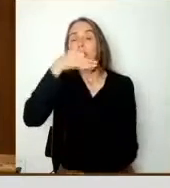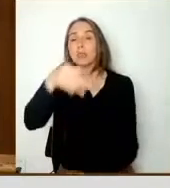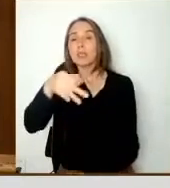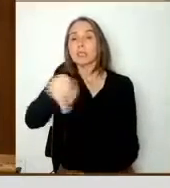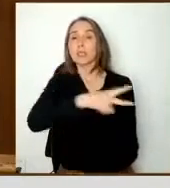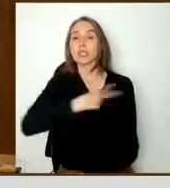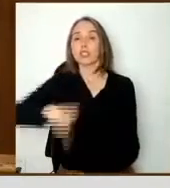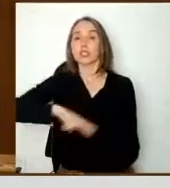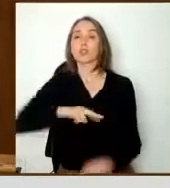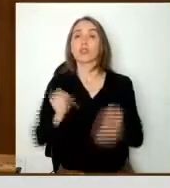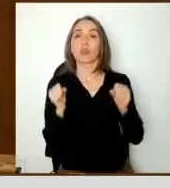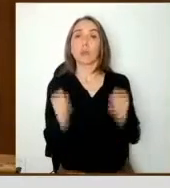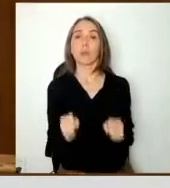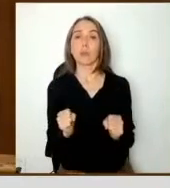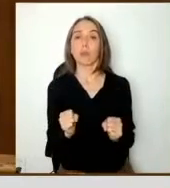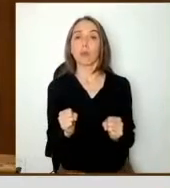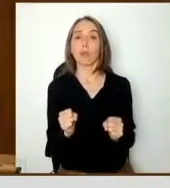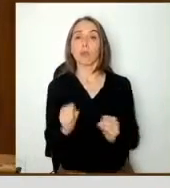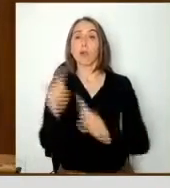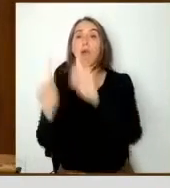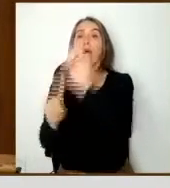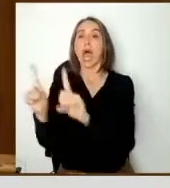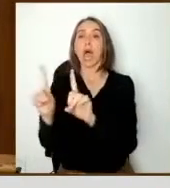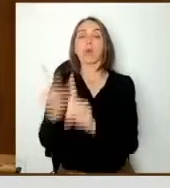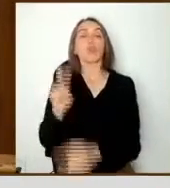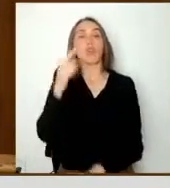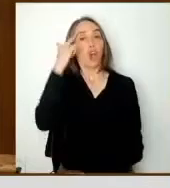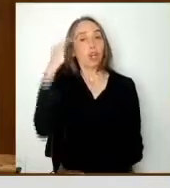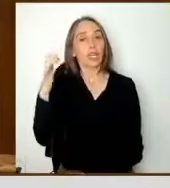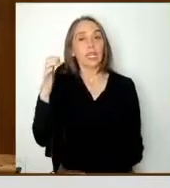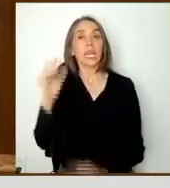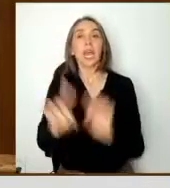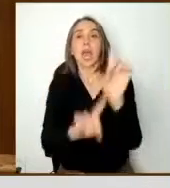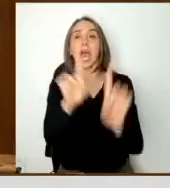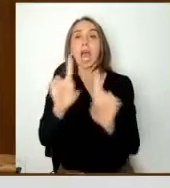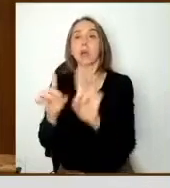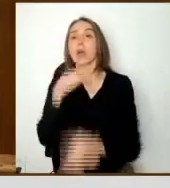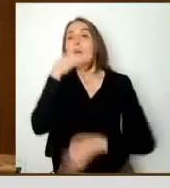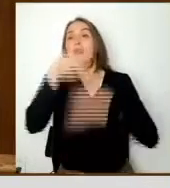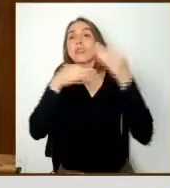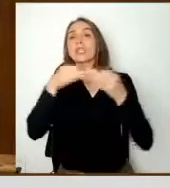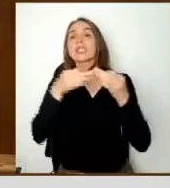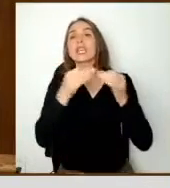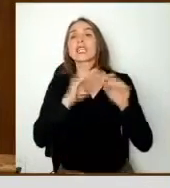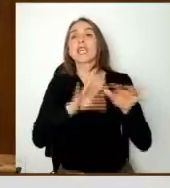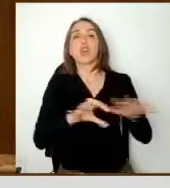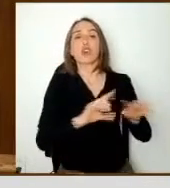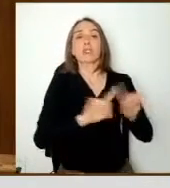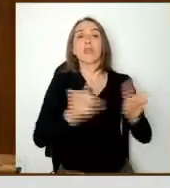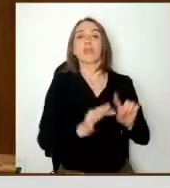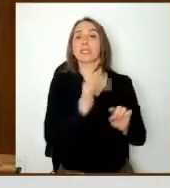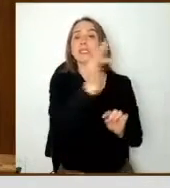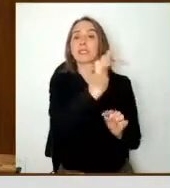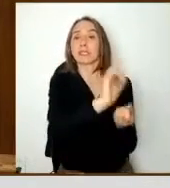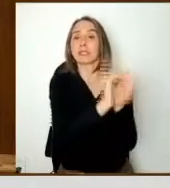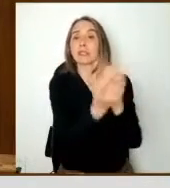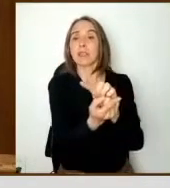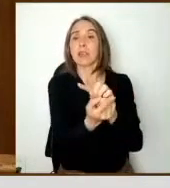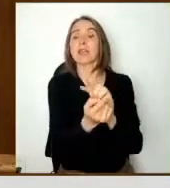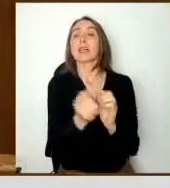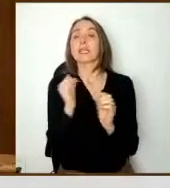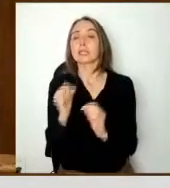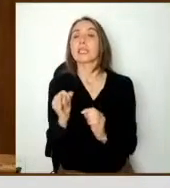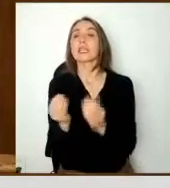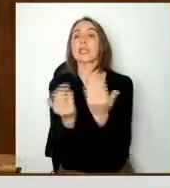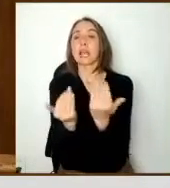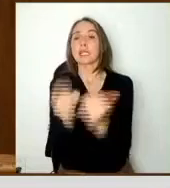capaces, aunque algunos no lo crean, aunque algunos vaticinen cosas distintas, de hacer eco de las necesidades del pueblo